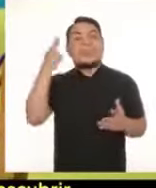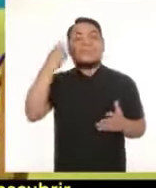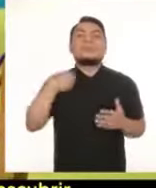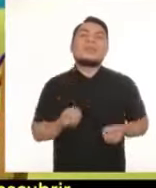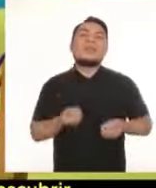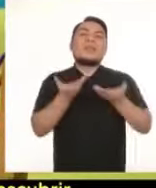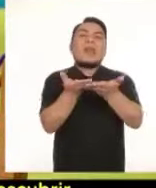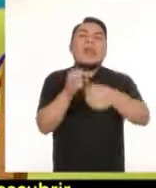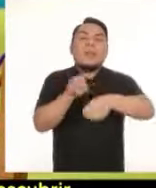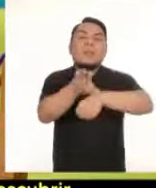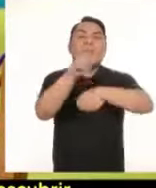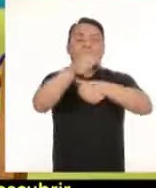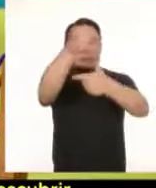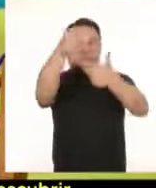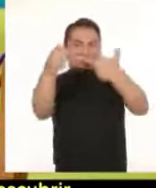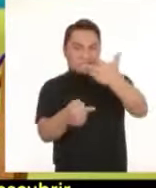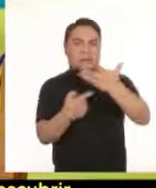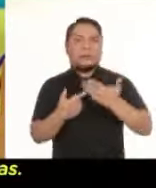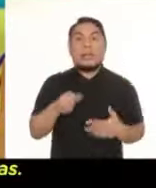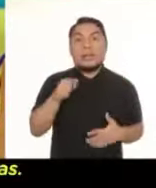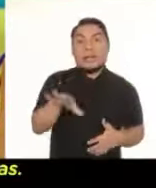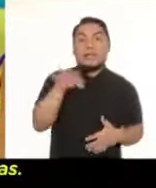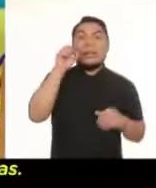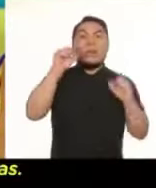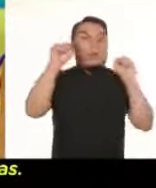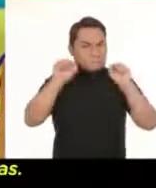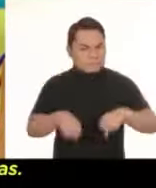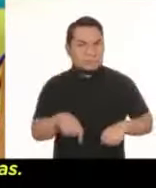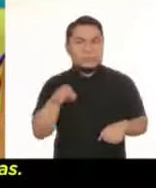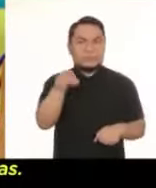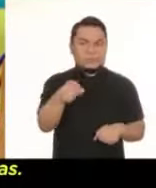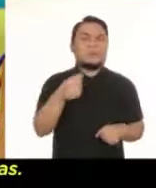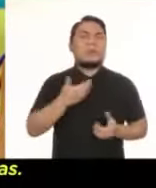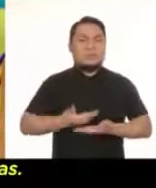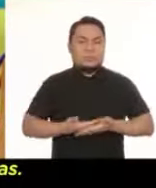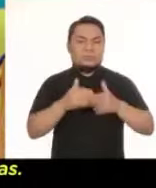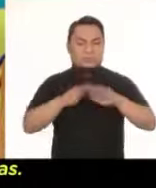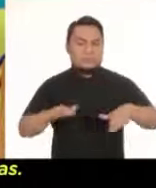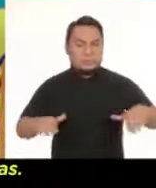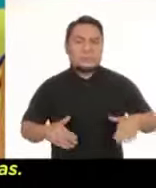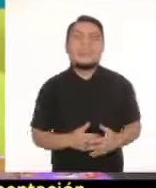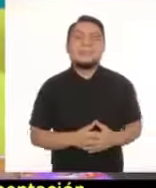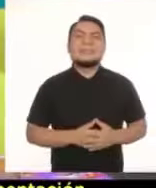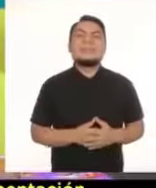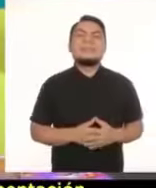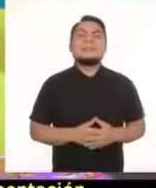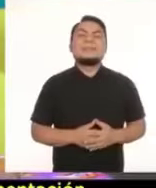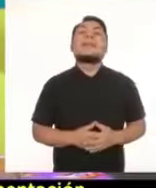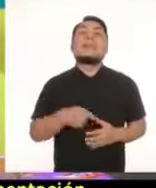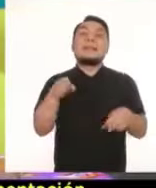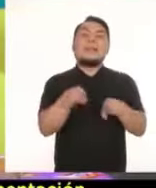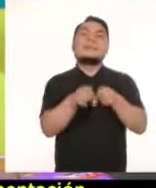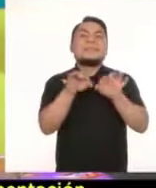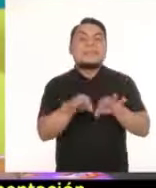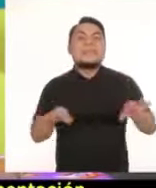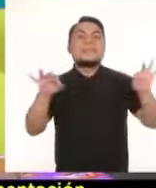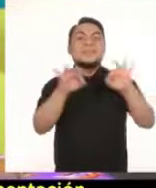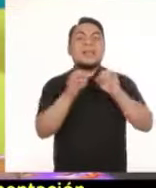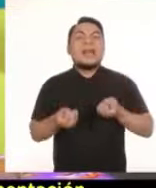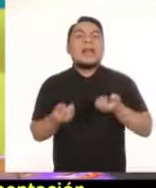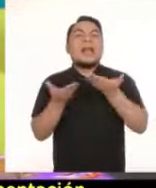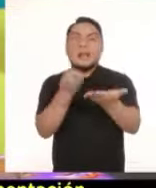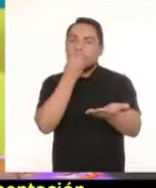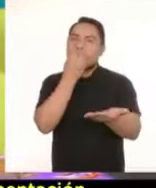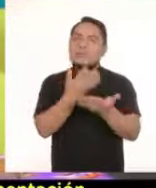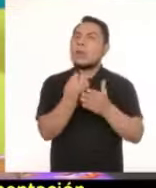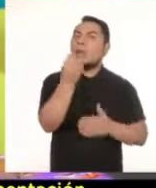Por eso les daré algunos consejos para descubrir las potencialidades de sus guaguacunas. También es importante darle